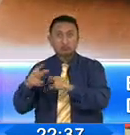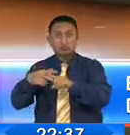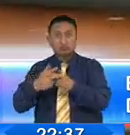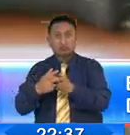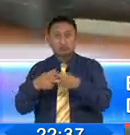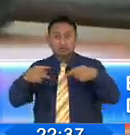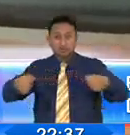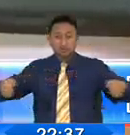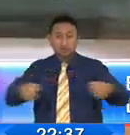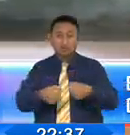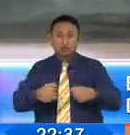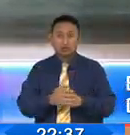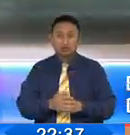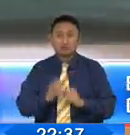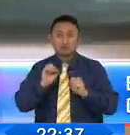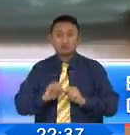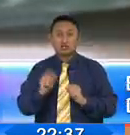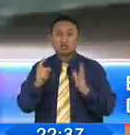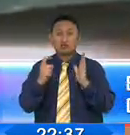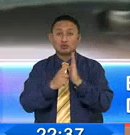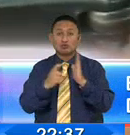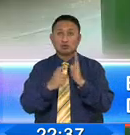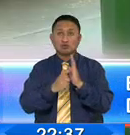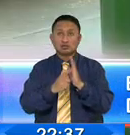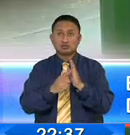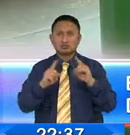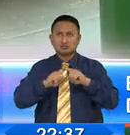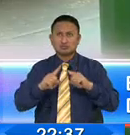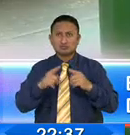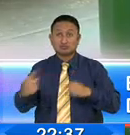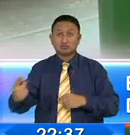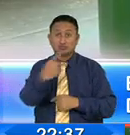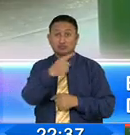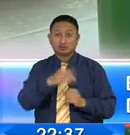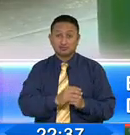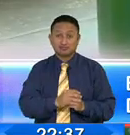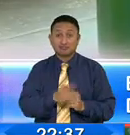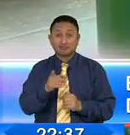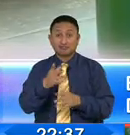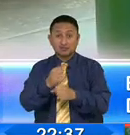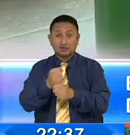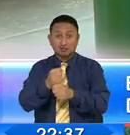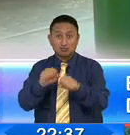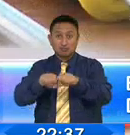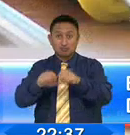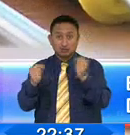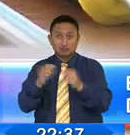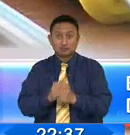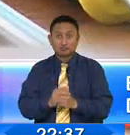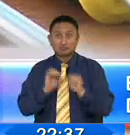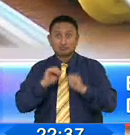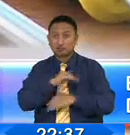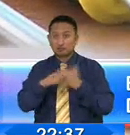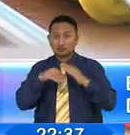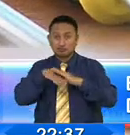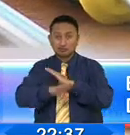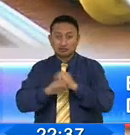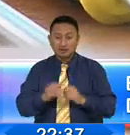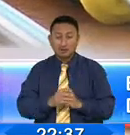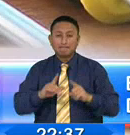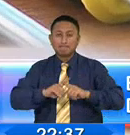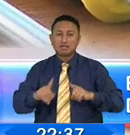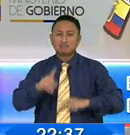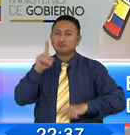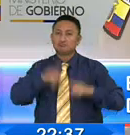de cabra, tanques de suelda autógena, entre otros implementos para acabar con las seguridades. Ingresaron con todo, pero la suerte les jugó en